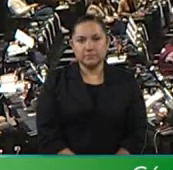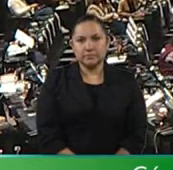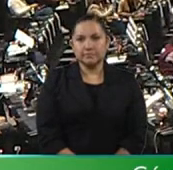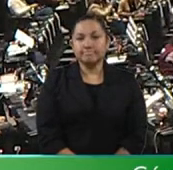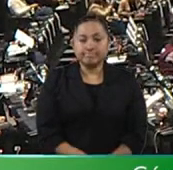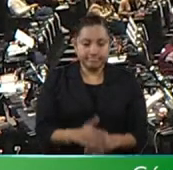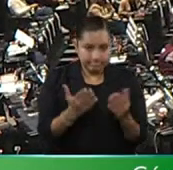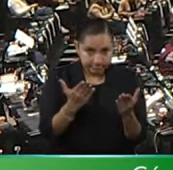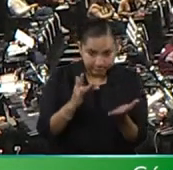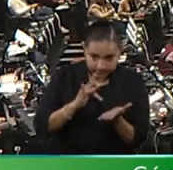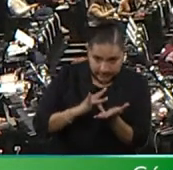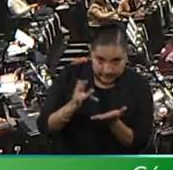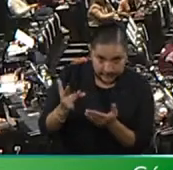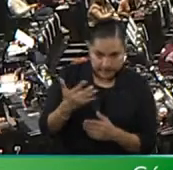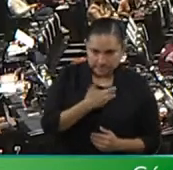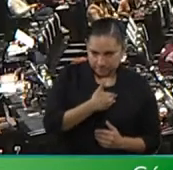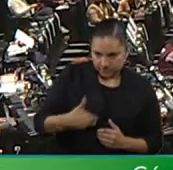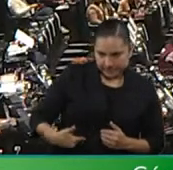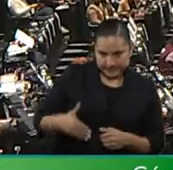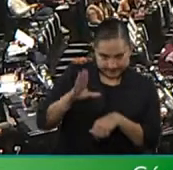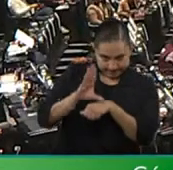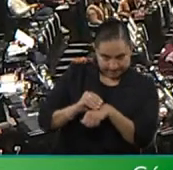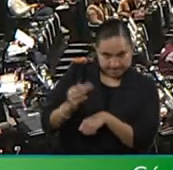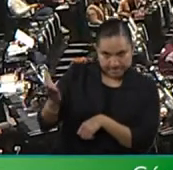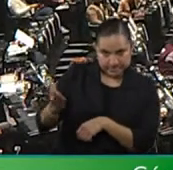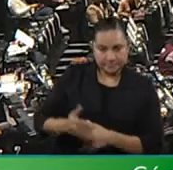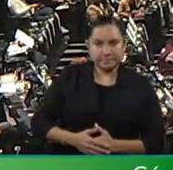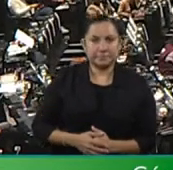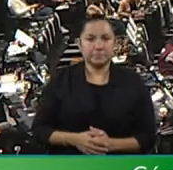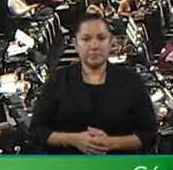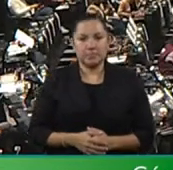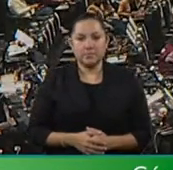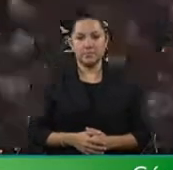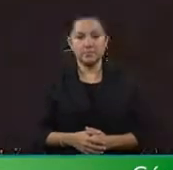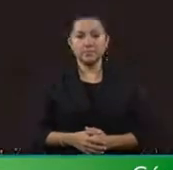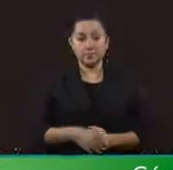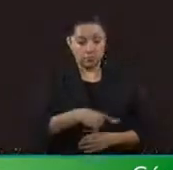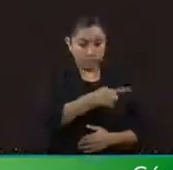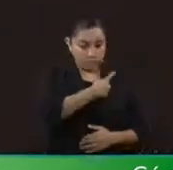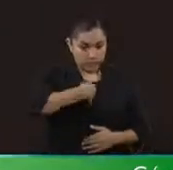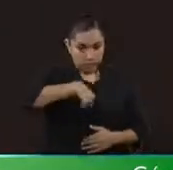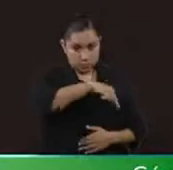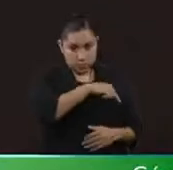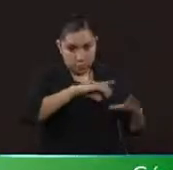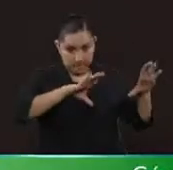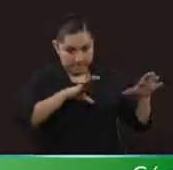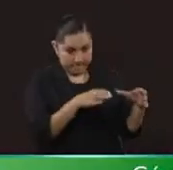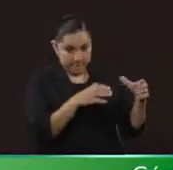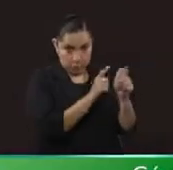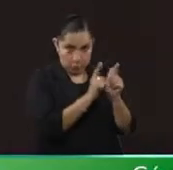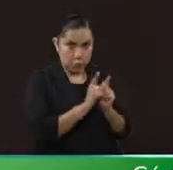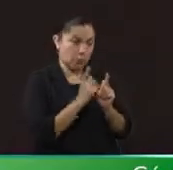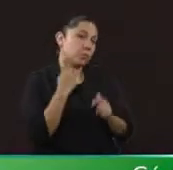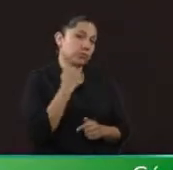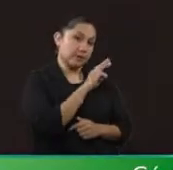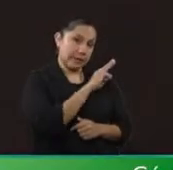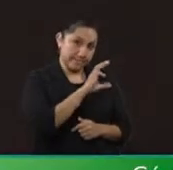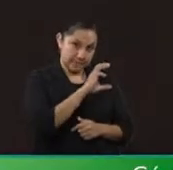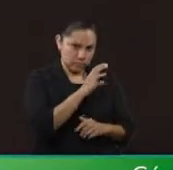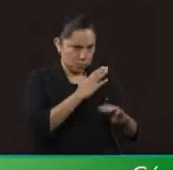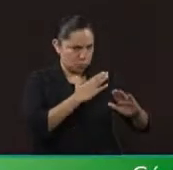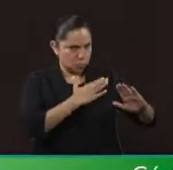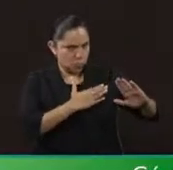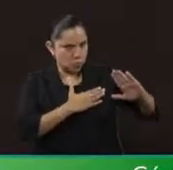Muchas gracias conu Venia presidente en movimiento ciudadano hicimos una promesa a la